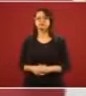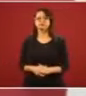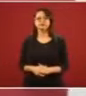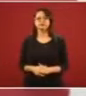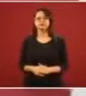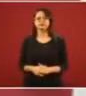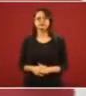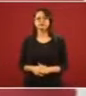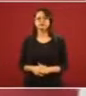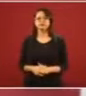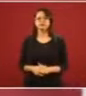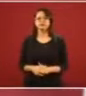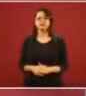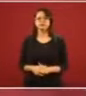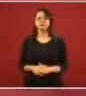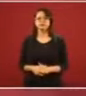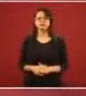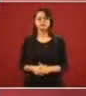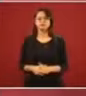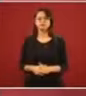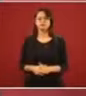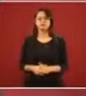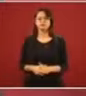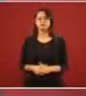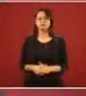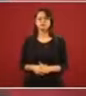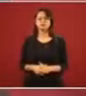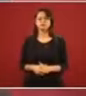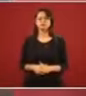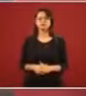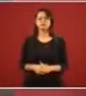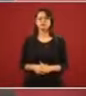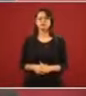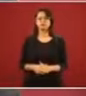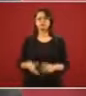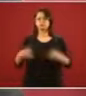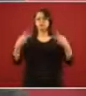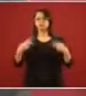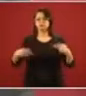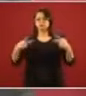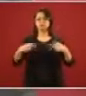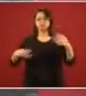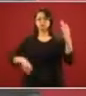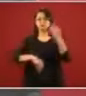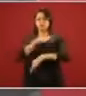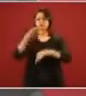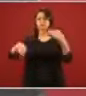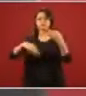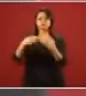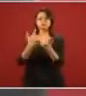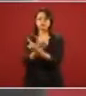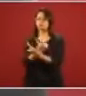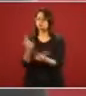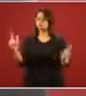Y que respetamos el derecho de todos a la